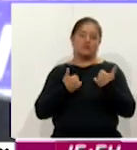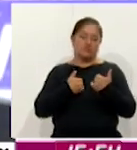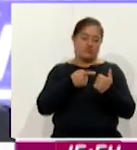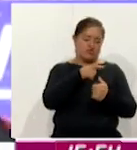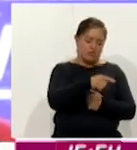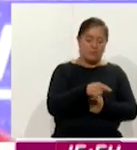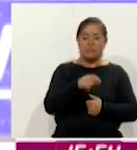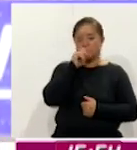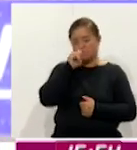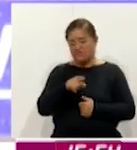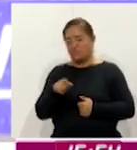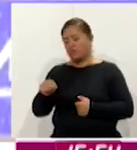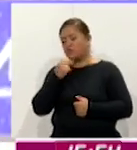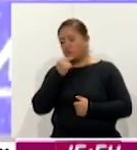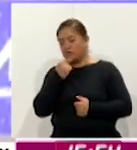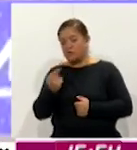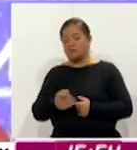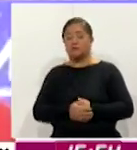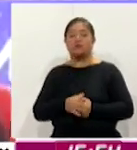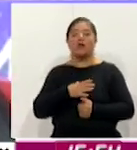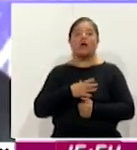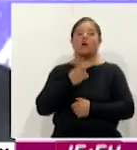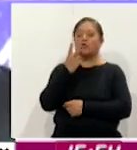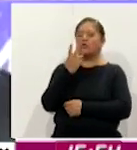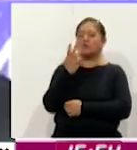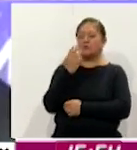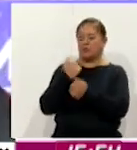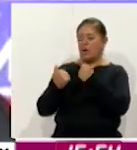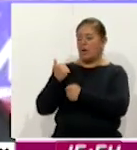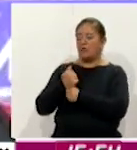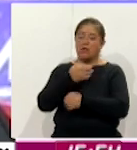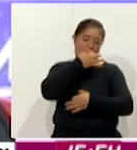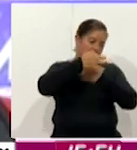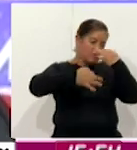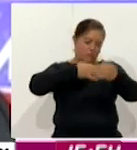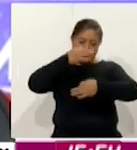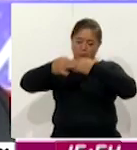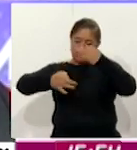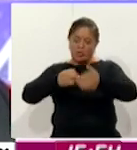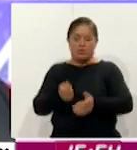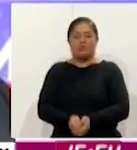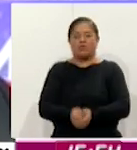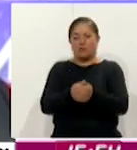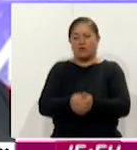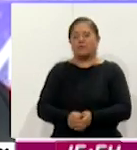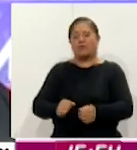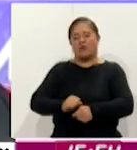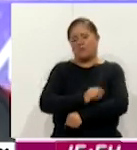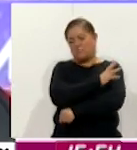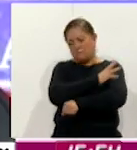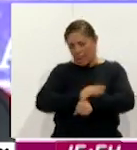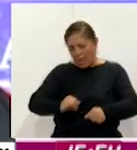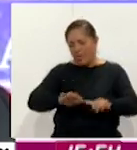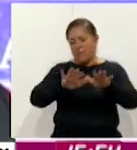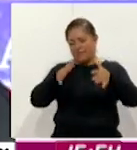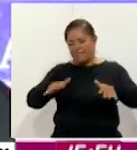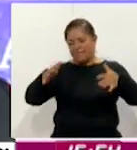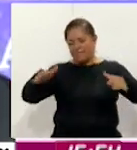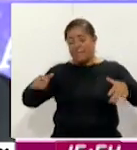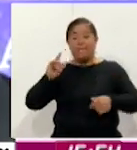promoción, ya llevamos 2-3 años con promoción de voleibol de playa, ahorita es